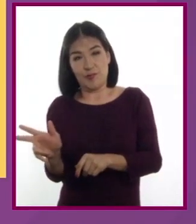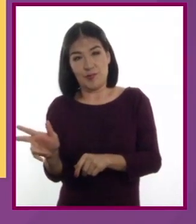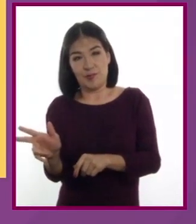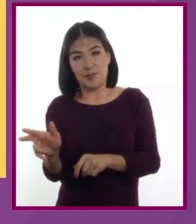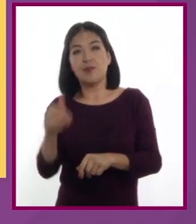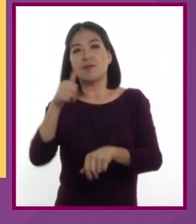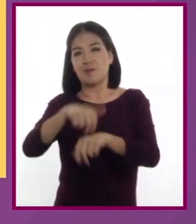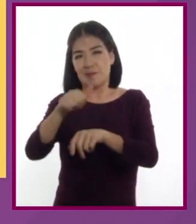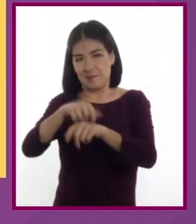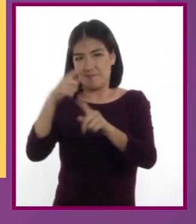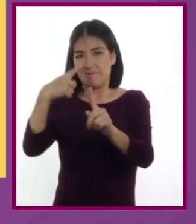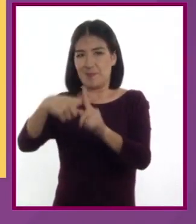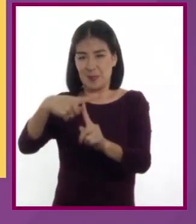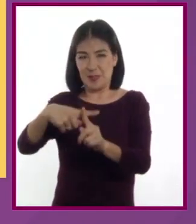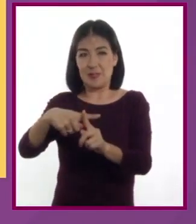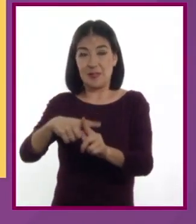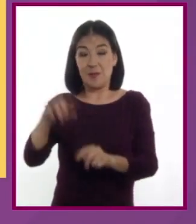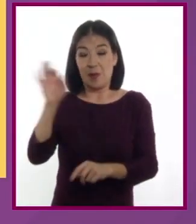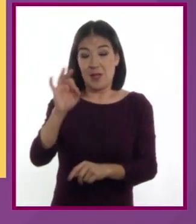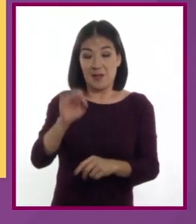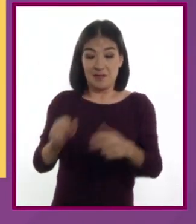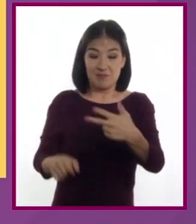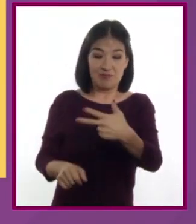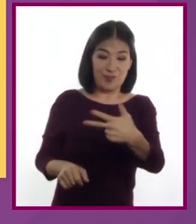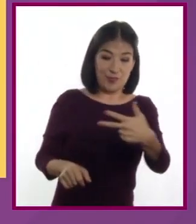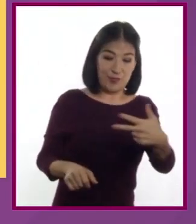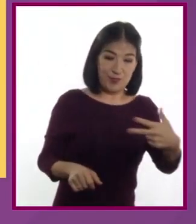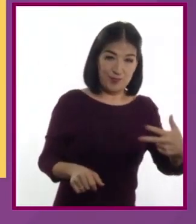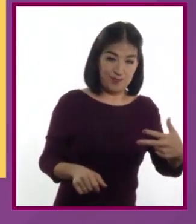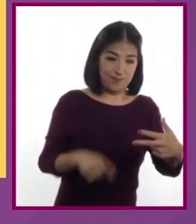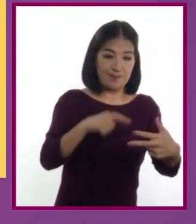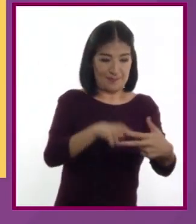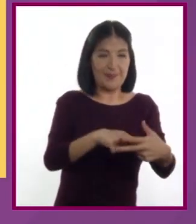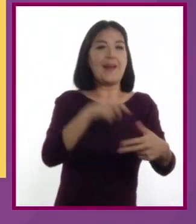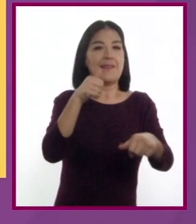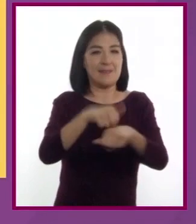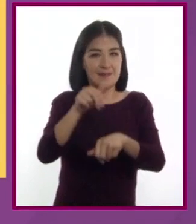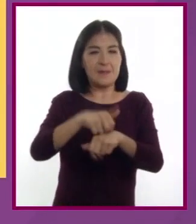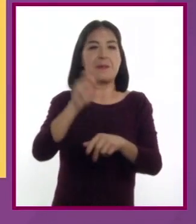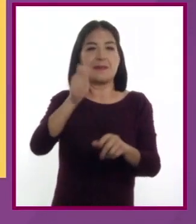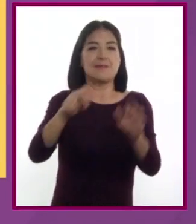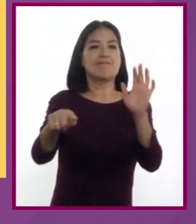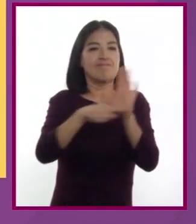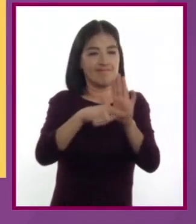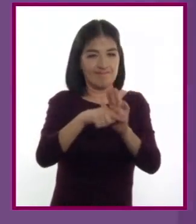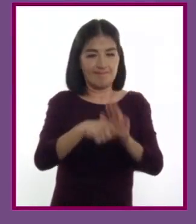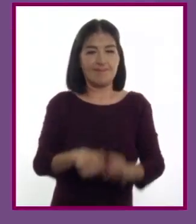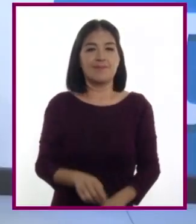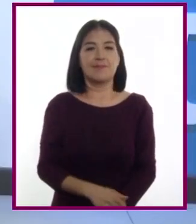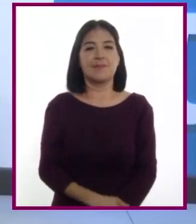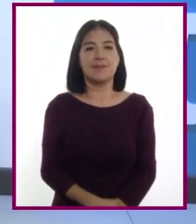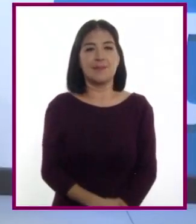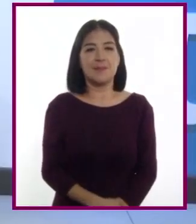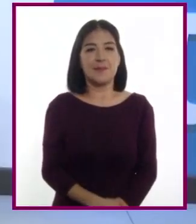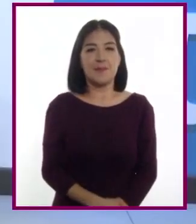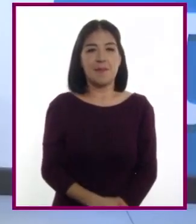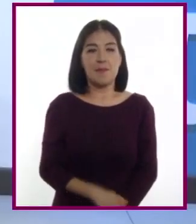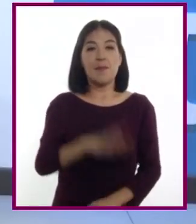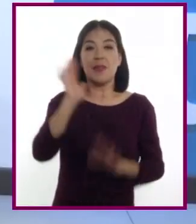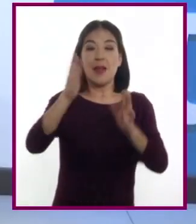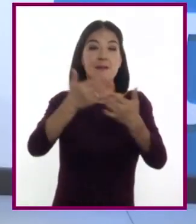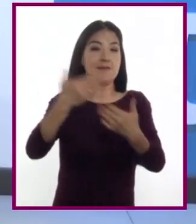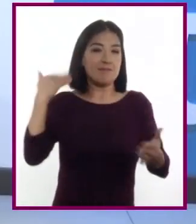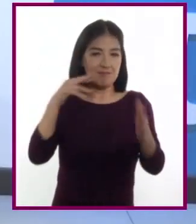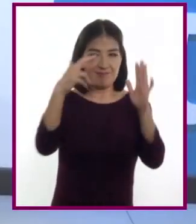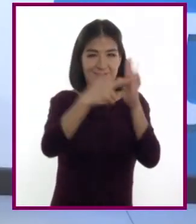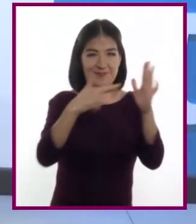es un número positivo, pero si es de reversa, entonces el número es negativo. Las reglas